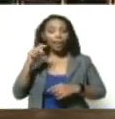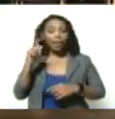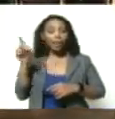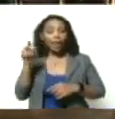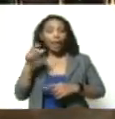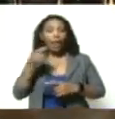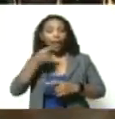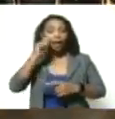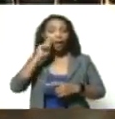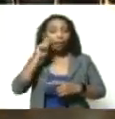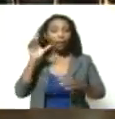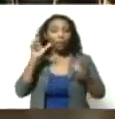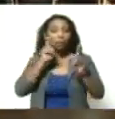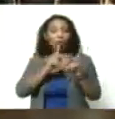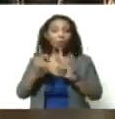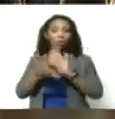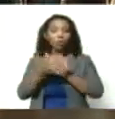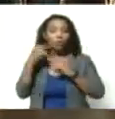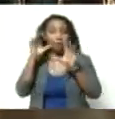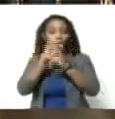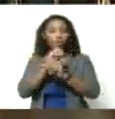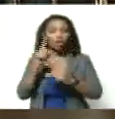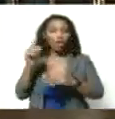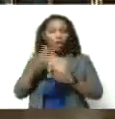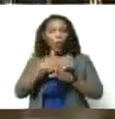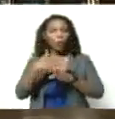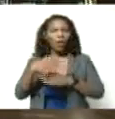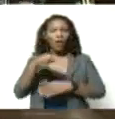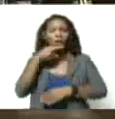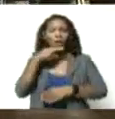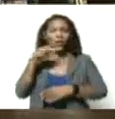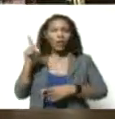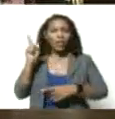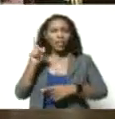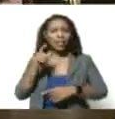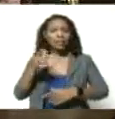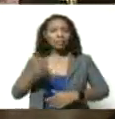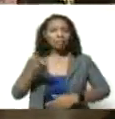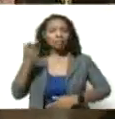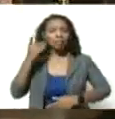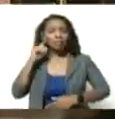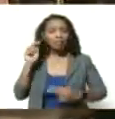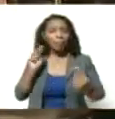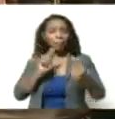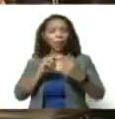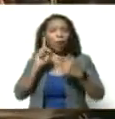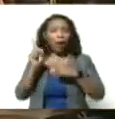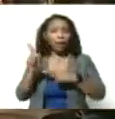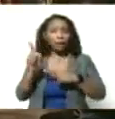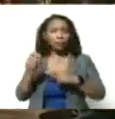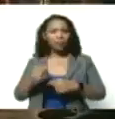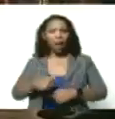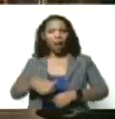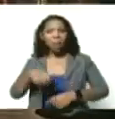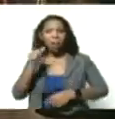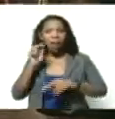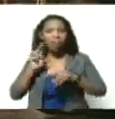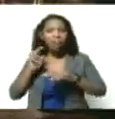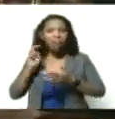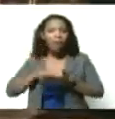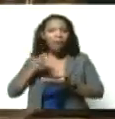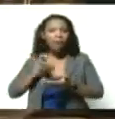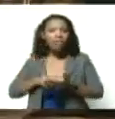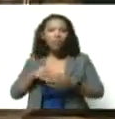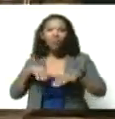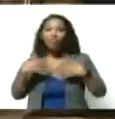café nocturno. Compartir con sus nietos, Musa y Gael, que se encuentran allí. ¿Dónde está el más tremendo? ¿Cuál